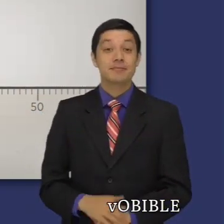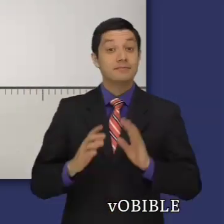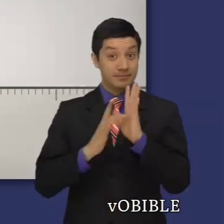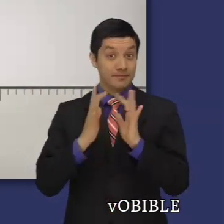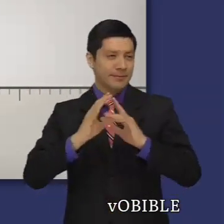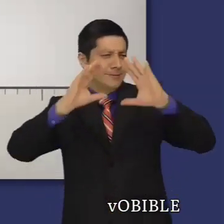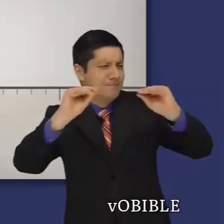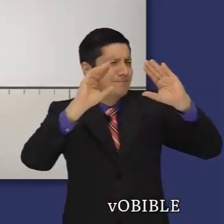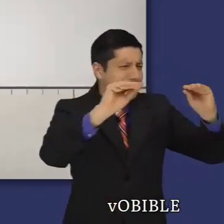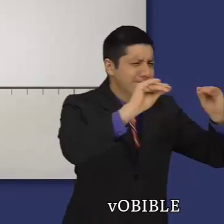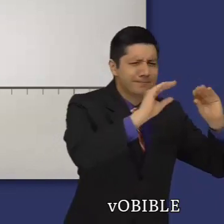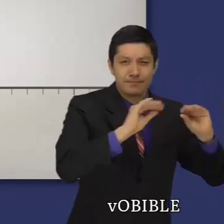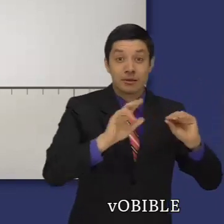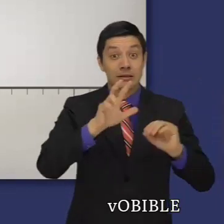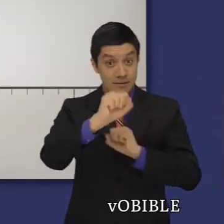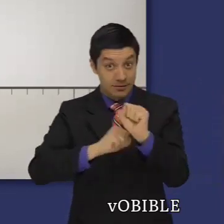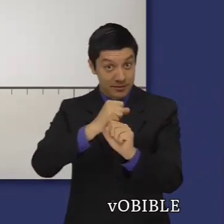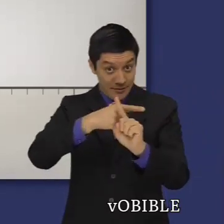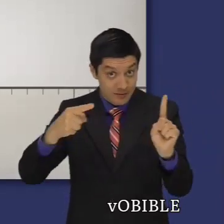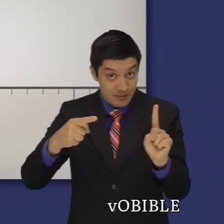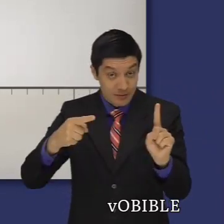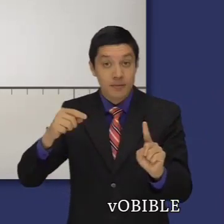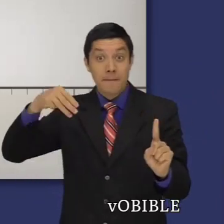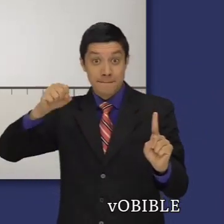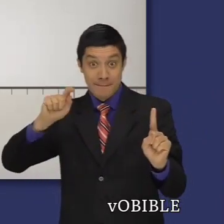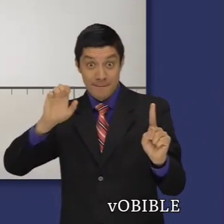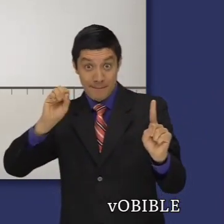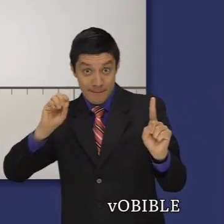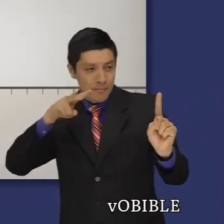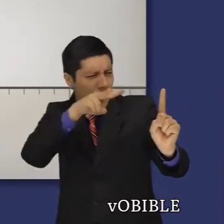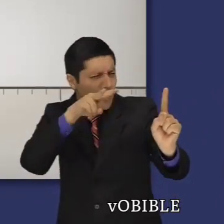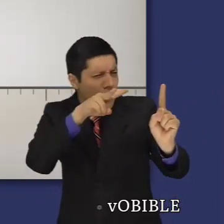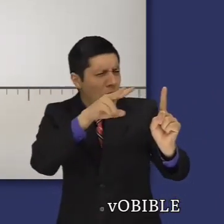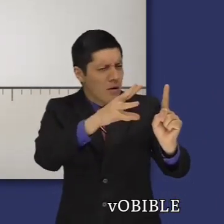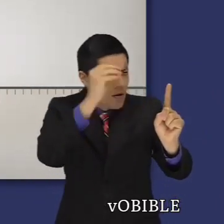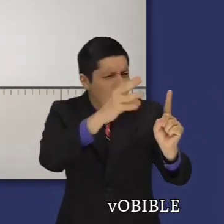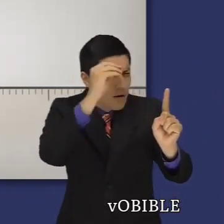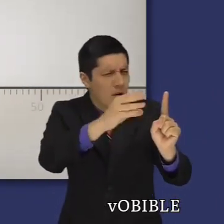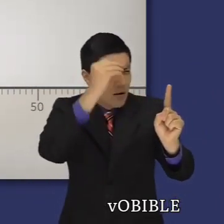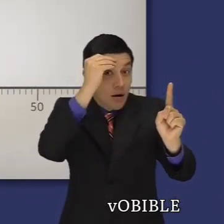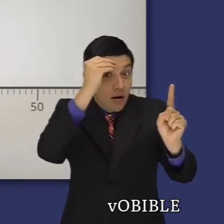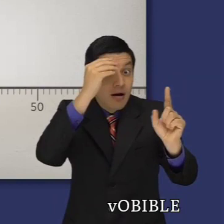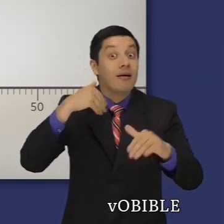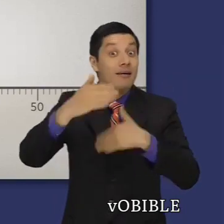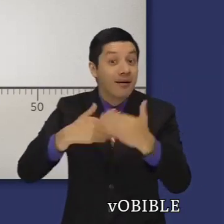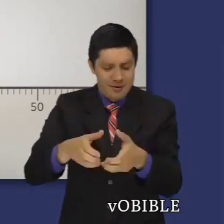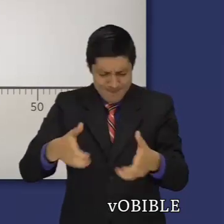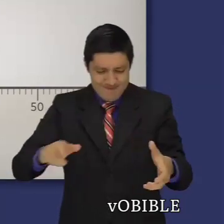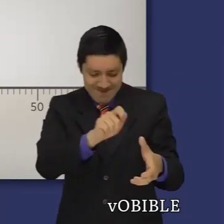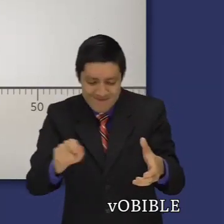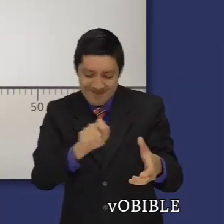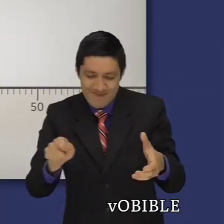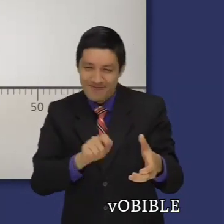Mateo estuvo con Jesús durante gran parte de los 3 años y medio que duró su ministerio. Fue el primero en escribir un relato sobre la vida y